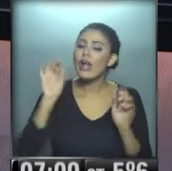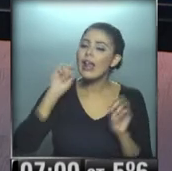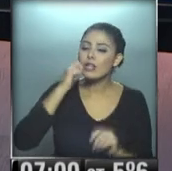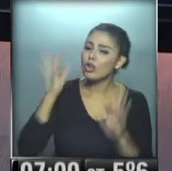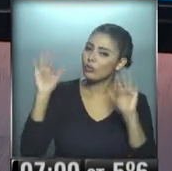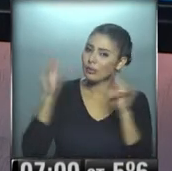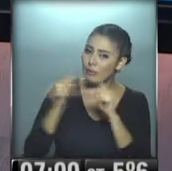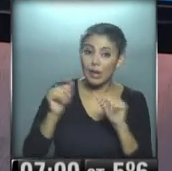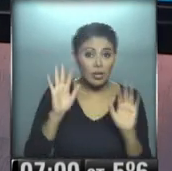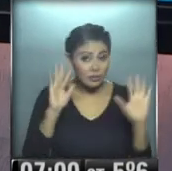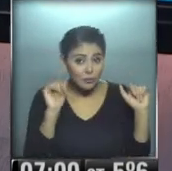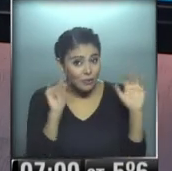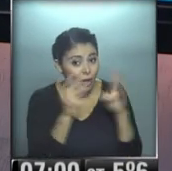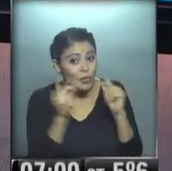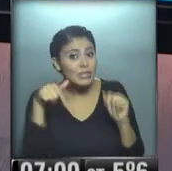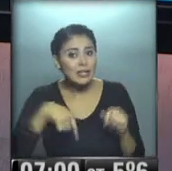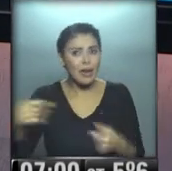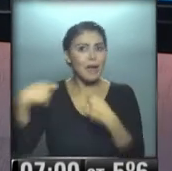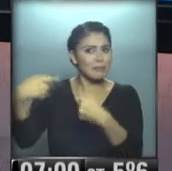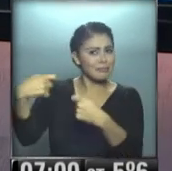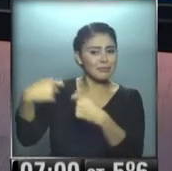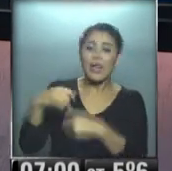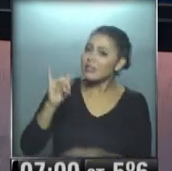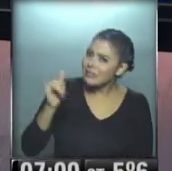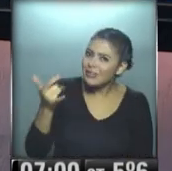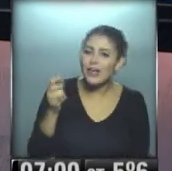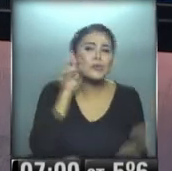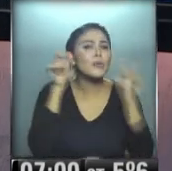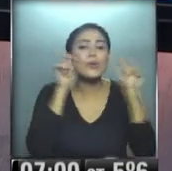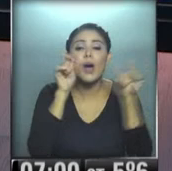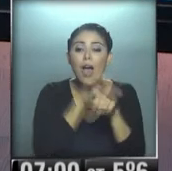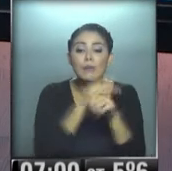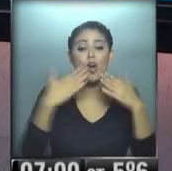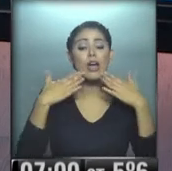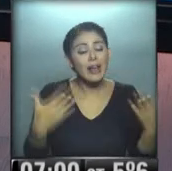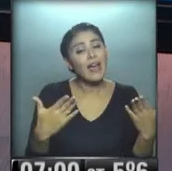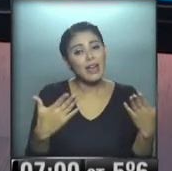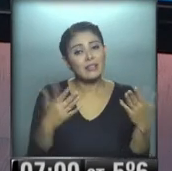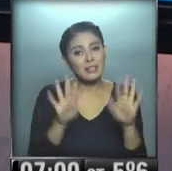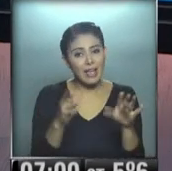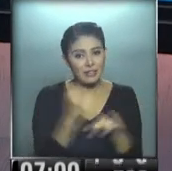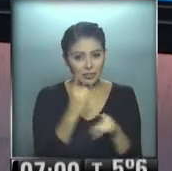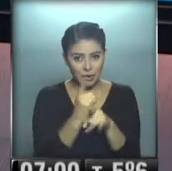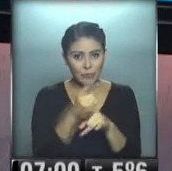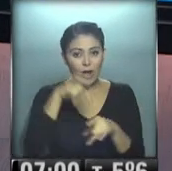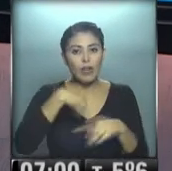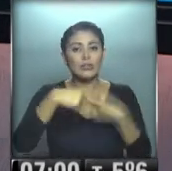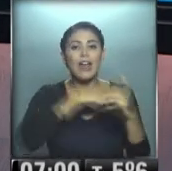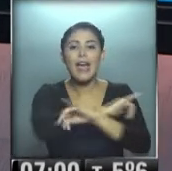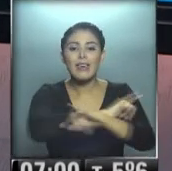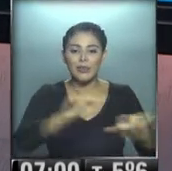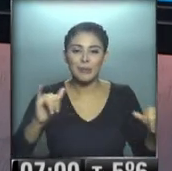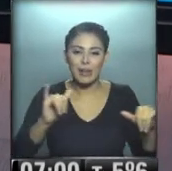vamos, Nadia. Nos vamos, sí, nos están casi echando. Ay, sí. Besos, amigos, gracias por su fidelidad. Ahí vamos con la